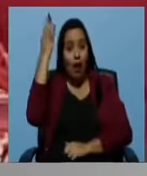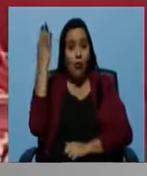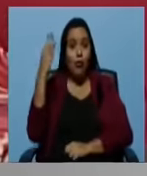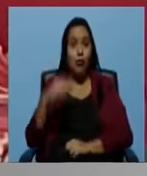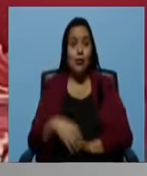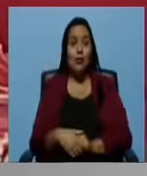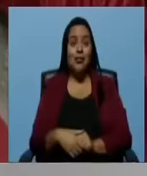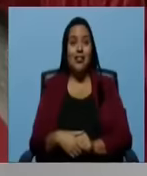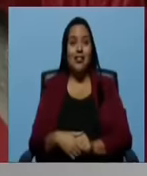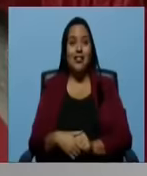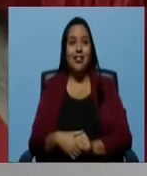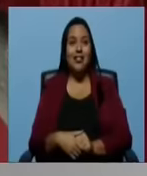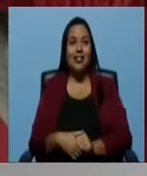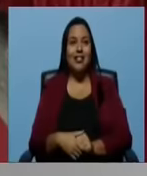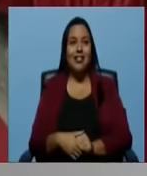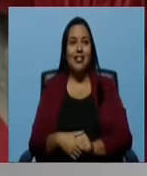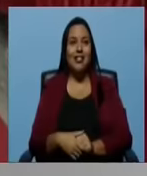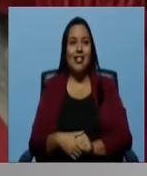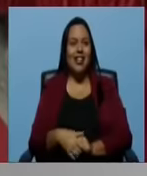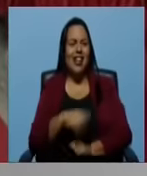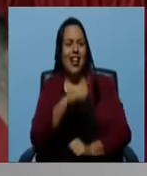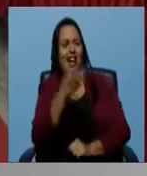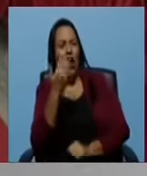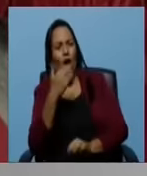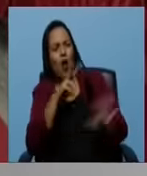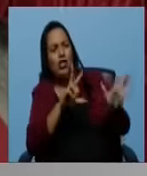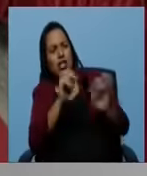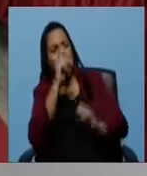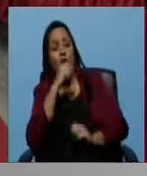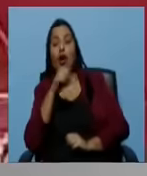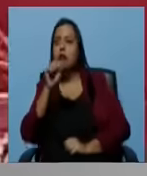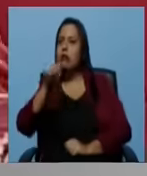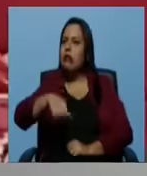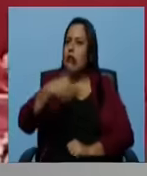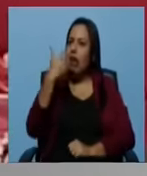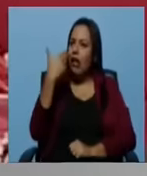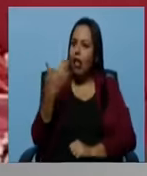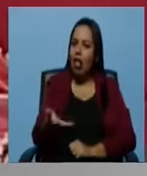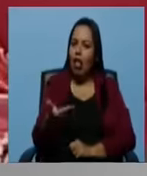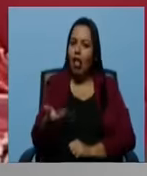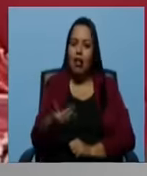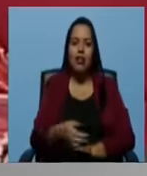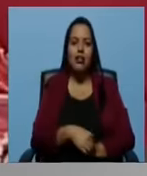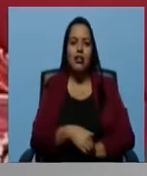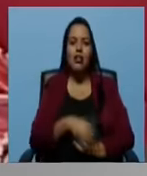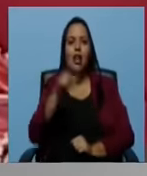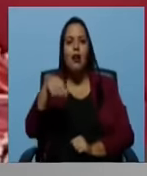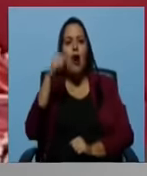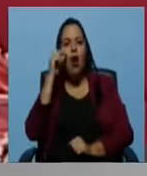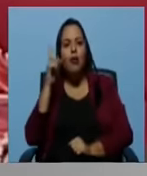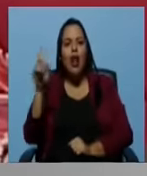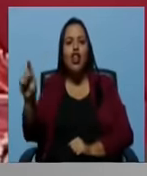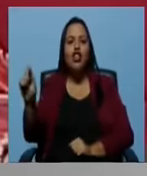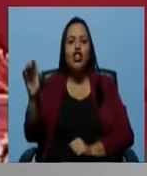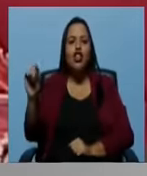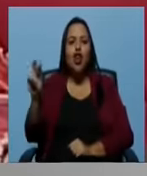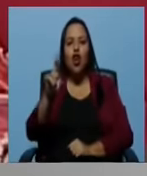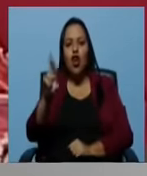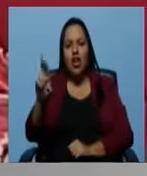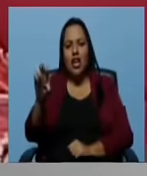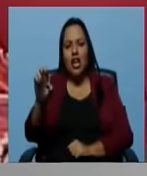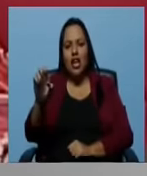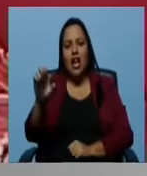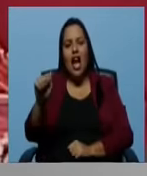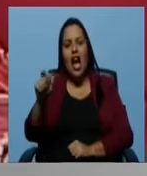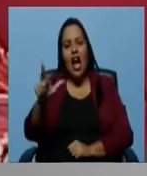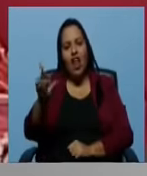Tenía pelo. Hace 80 años. Y una foto de Torrealba cuando todavía no jugaba pádel.